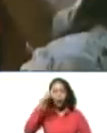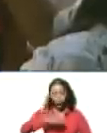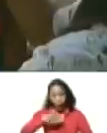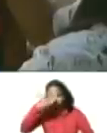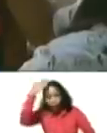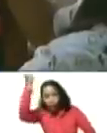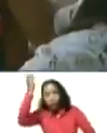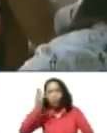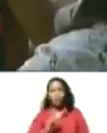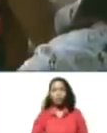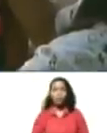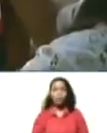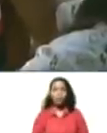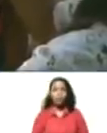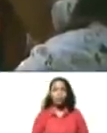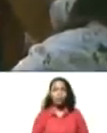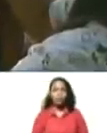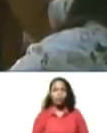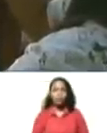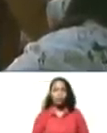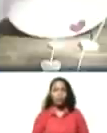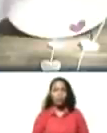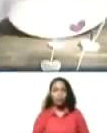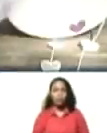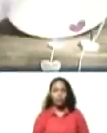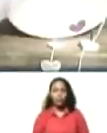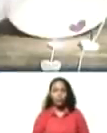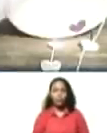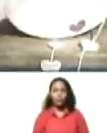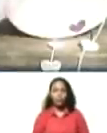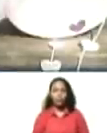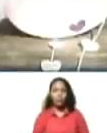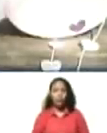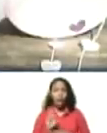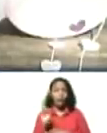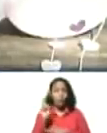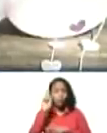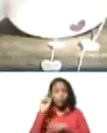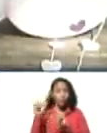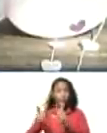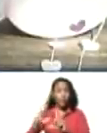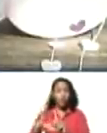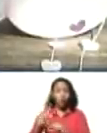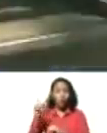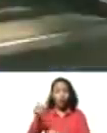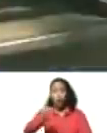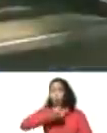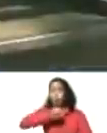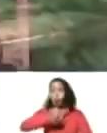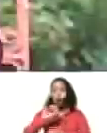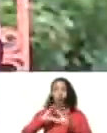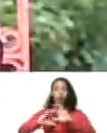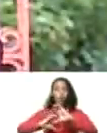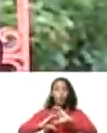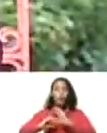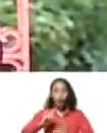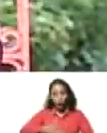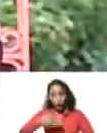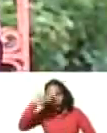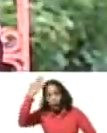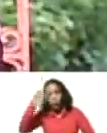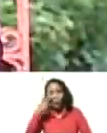de Al-Mayadeen, una televisora, un medio de comunicación árabe.